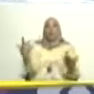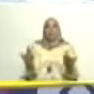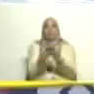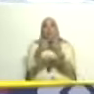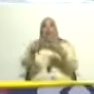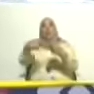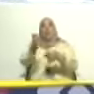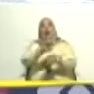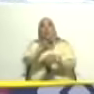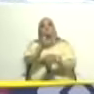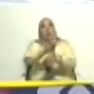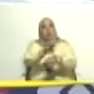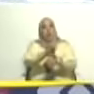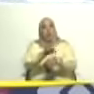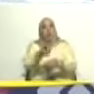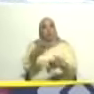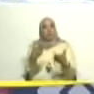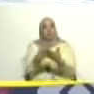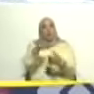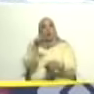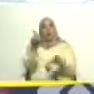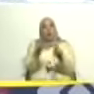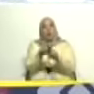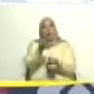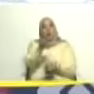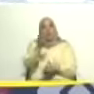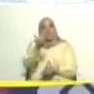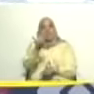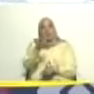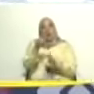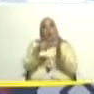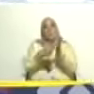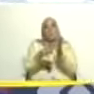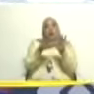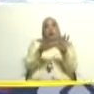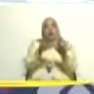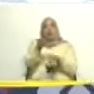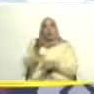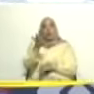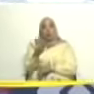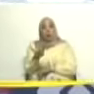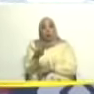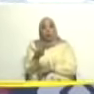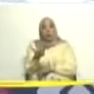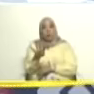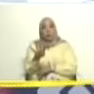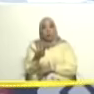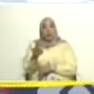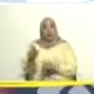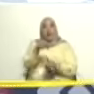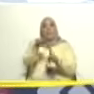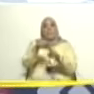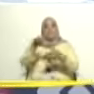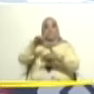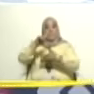Y un año como este, el 24, 1824, llegar a la cumbre de